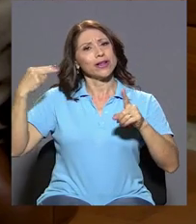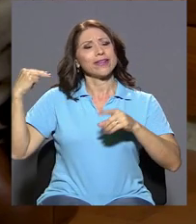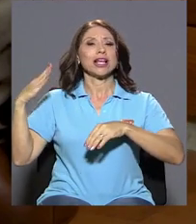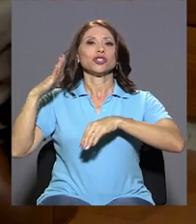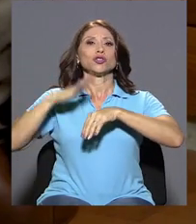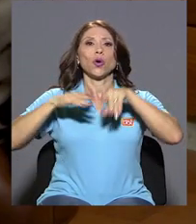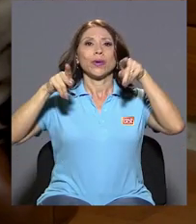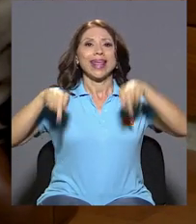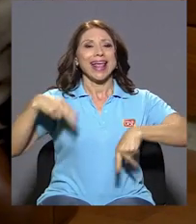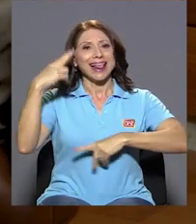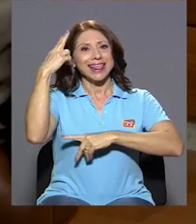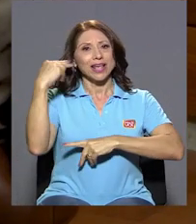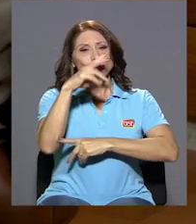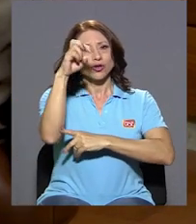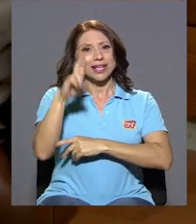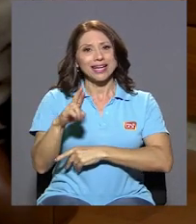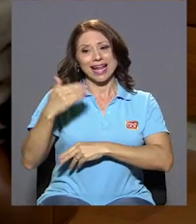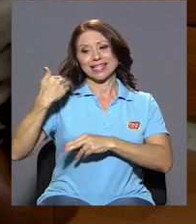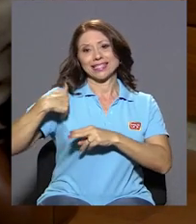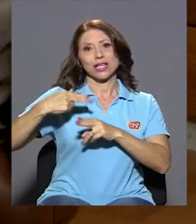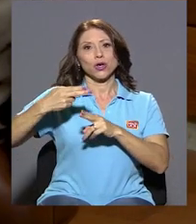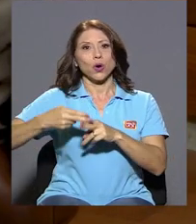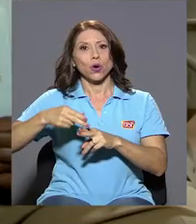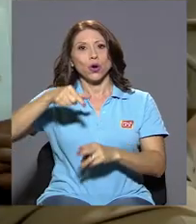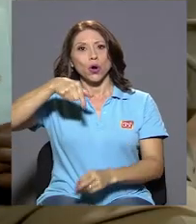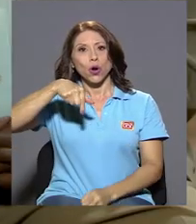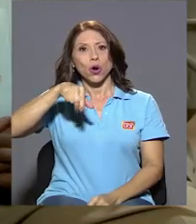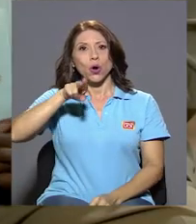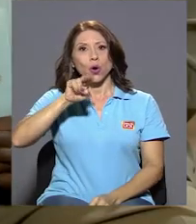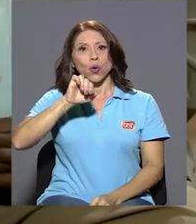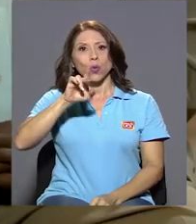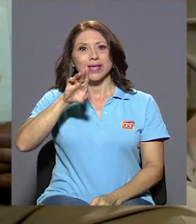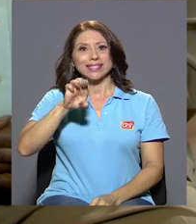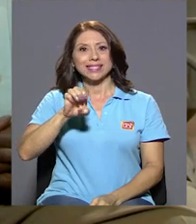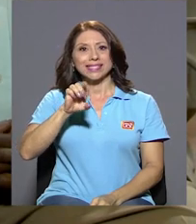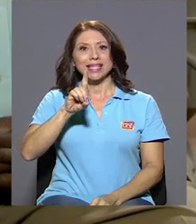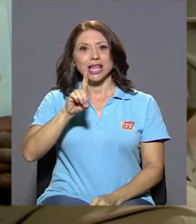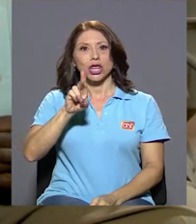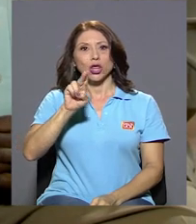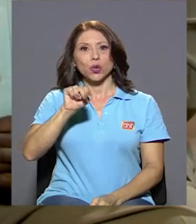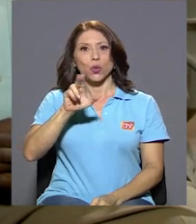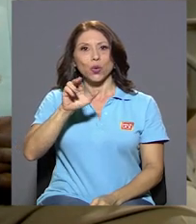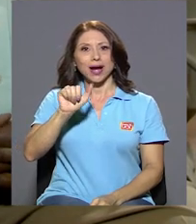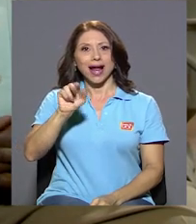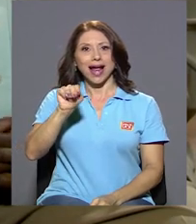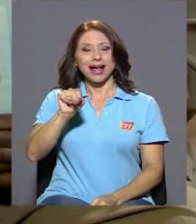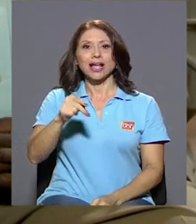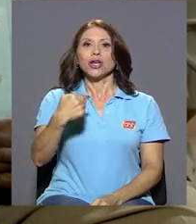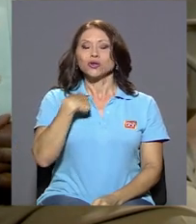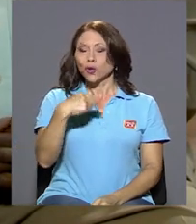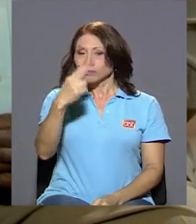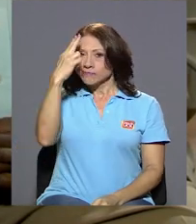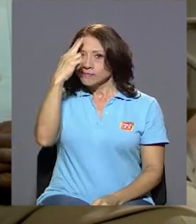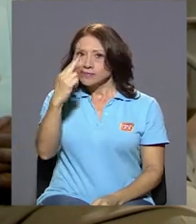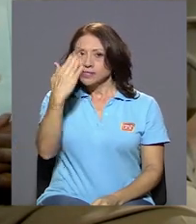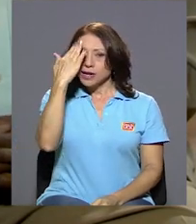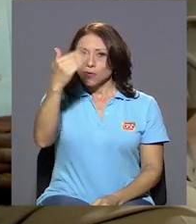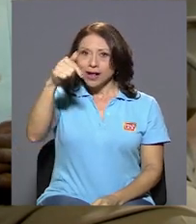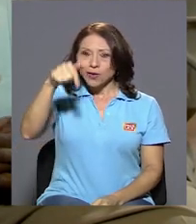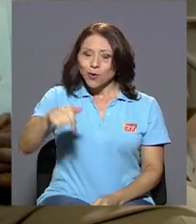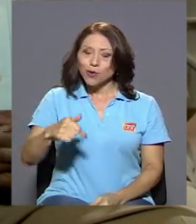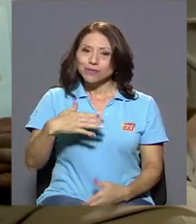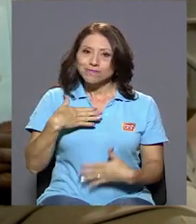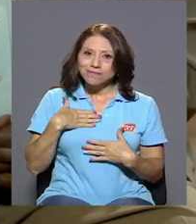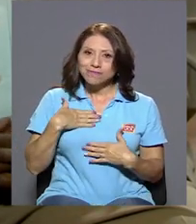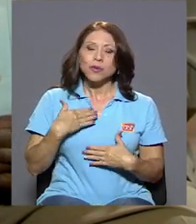en costa rica es el señor queens duncan a quien me honra saludar hoy